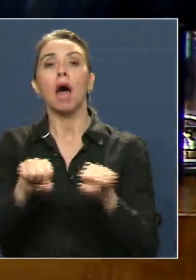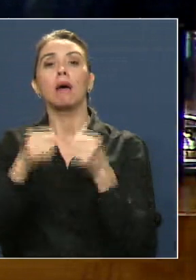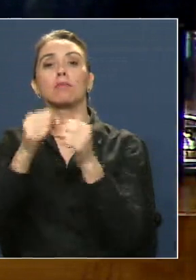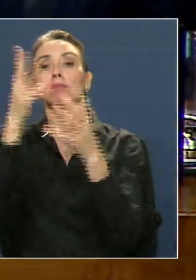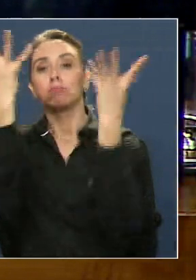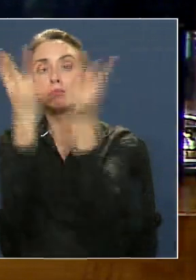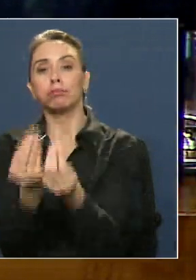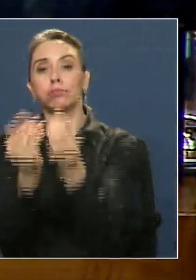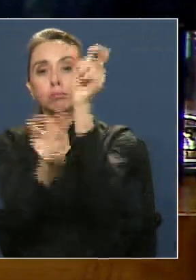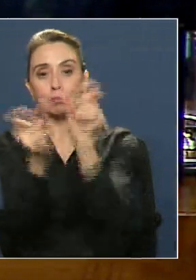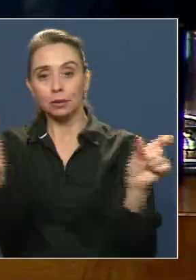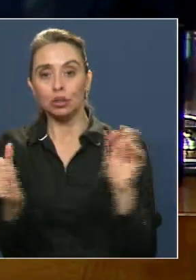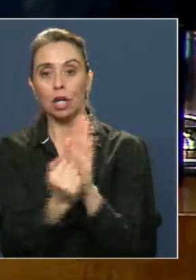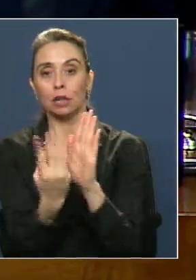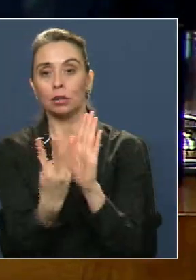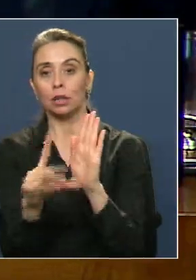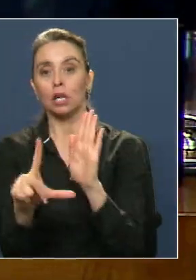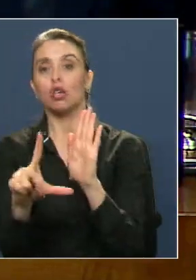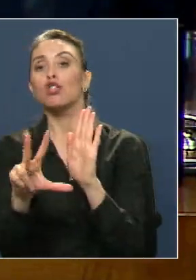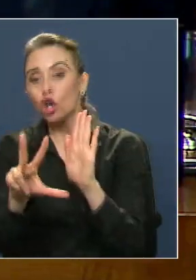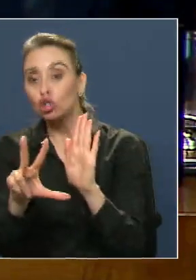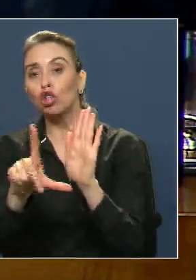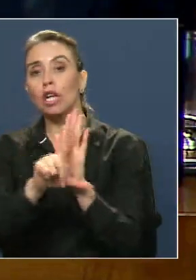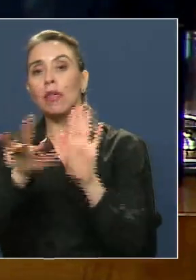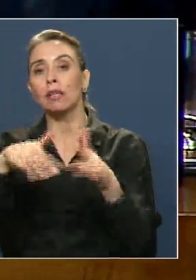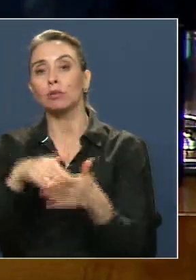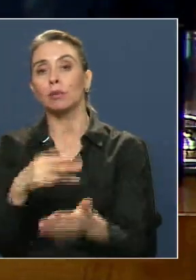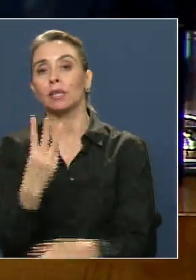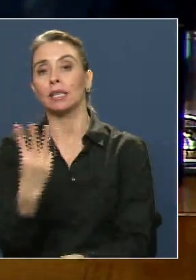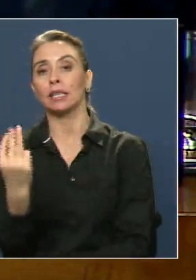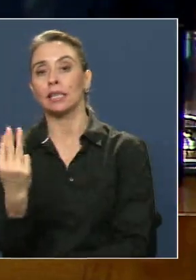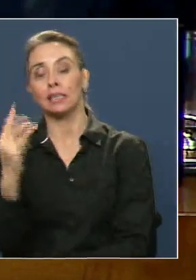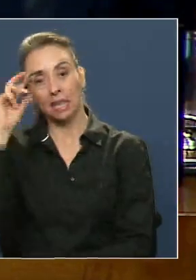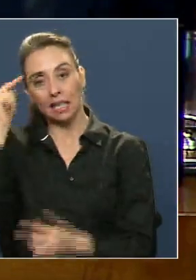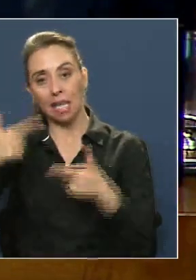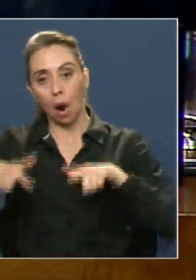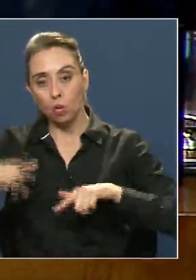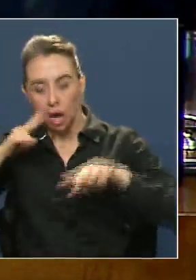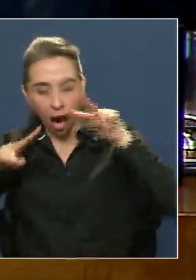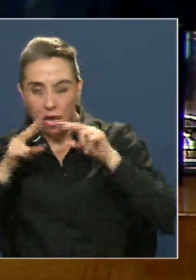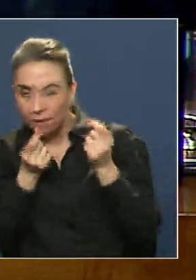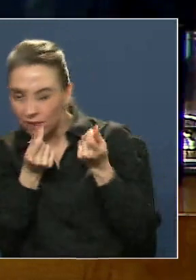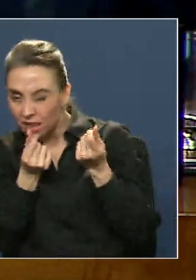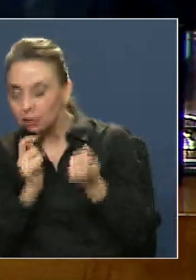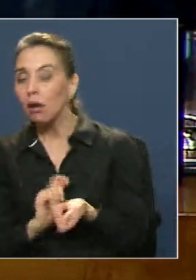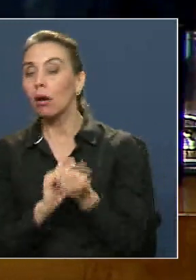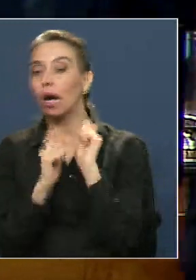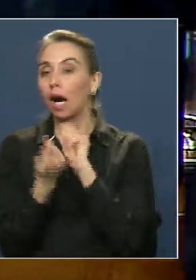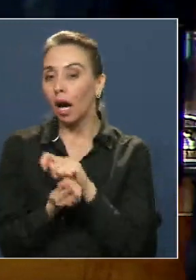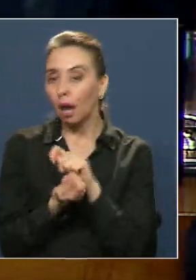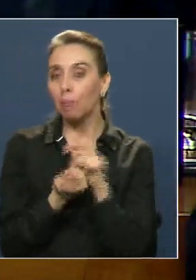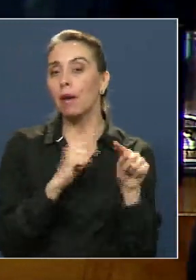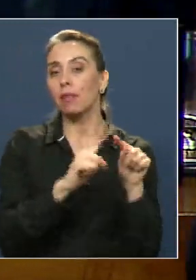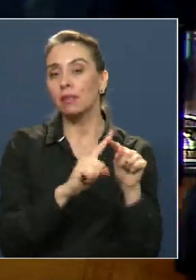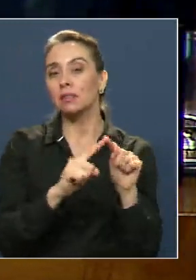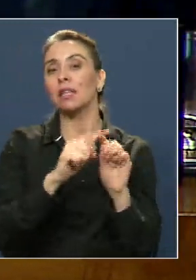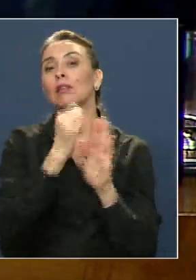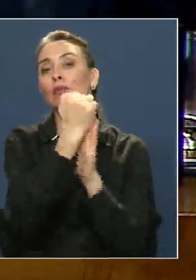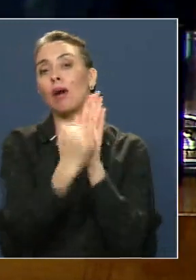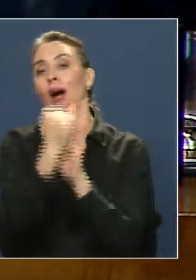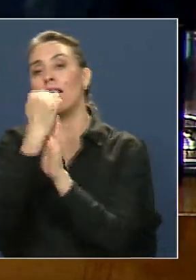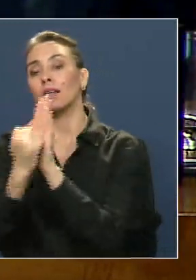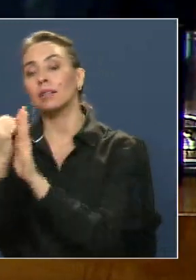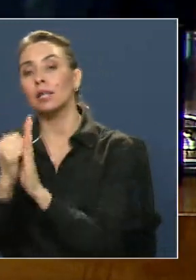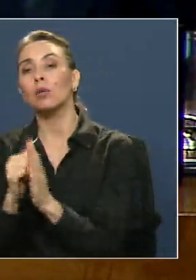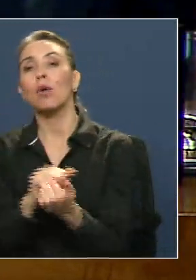artículo 38 de la Ley 19.913, que crea la unidad de análisis financiero y modifica diversas disposiciones en materia